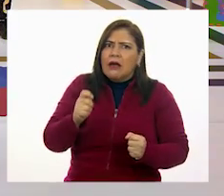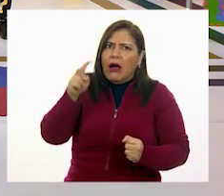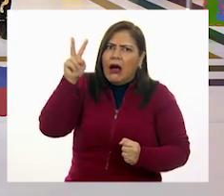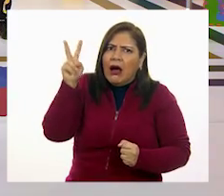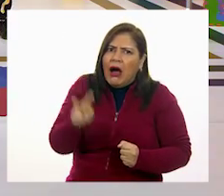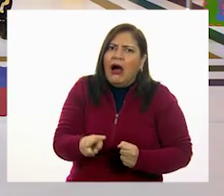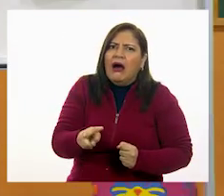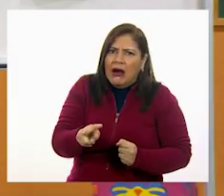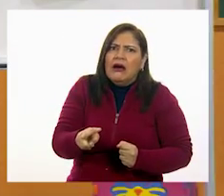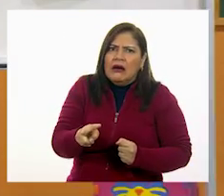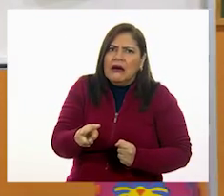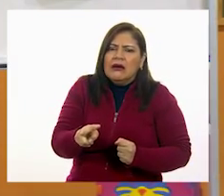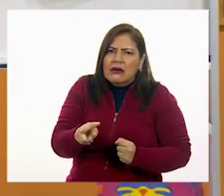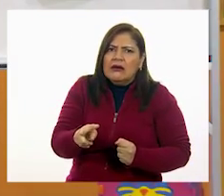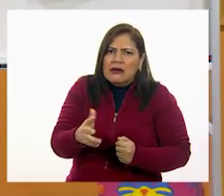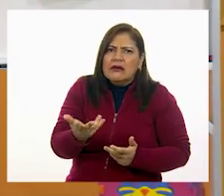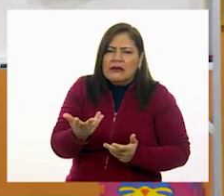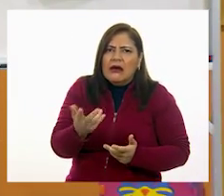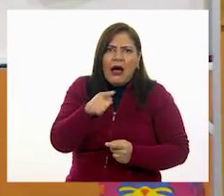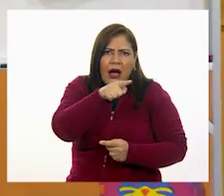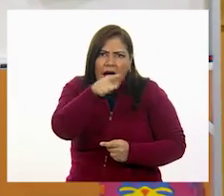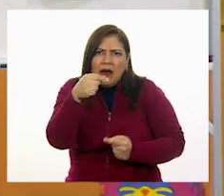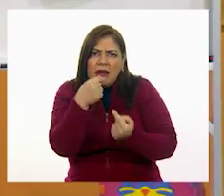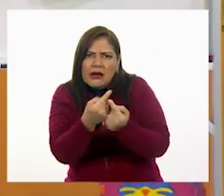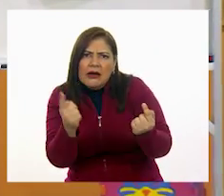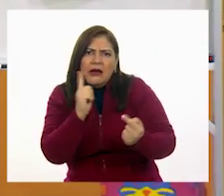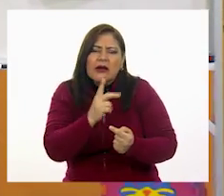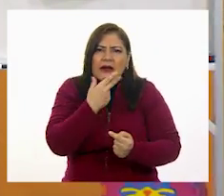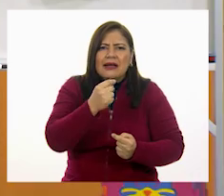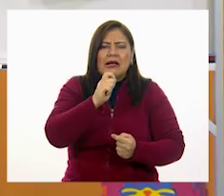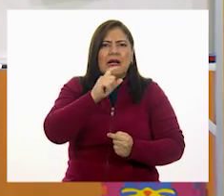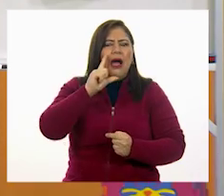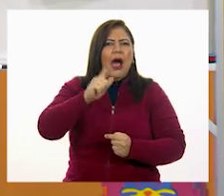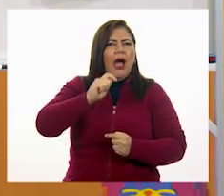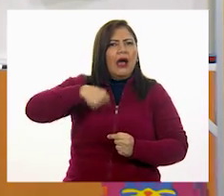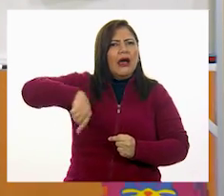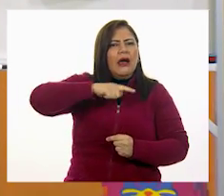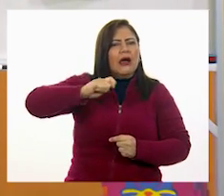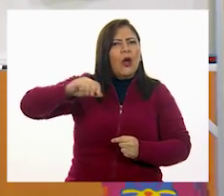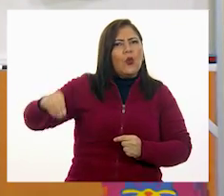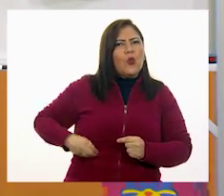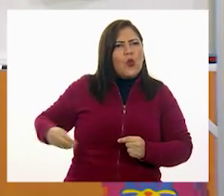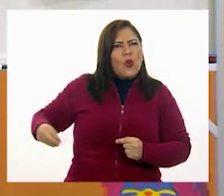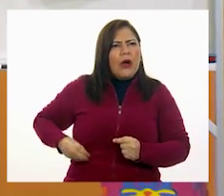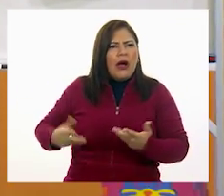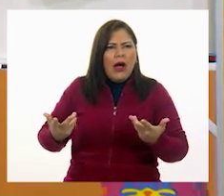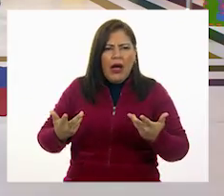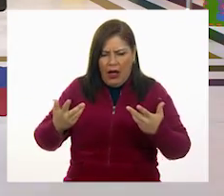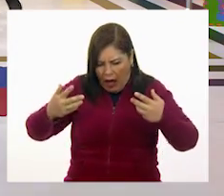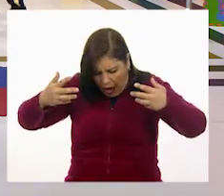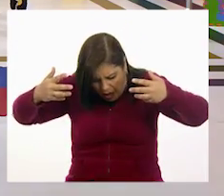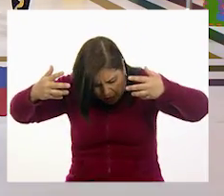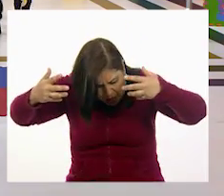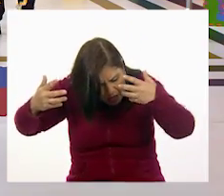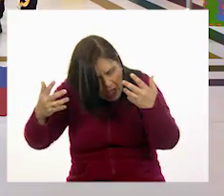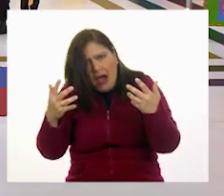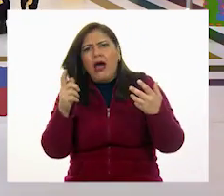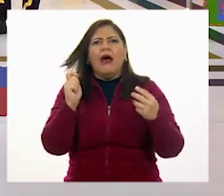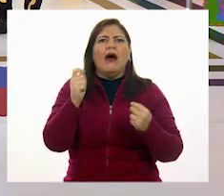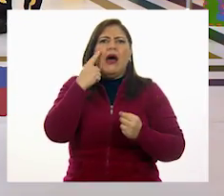Entonces, sí, es verdad. Niñas y niños, por nuestra culpa, no puedes... ¡Ay! ¿Qué traes